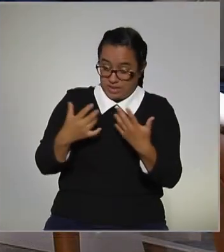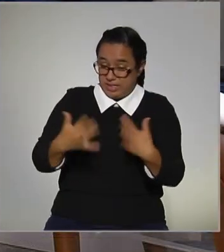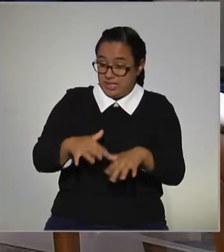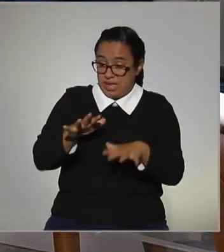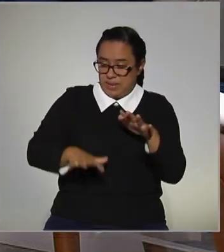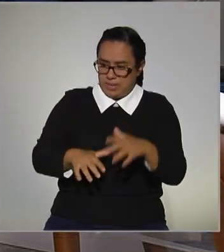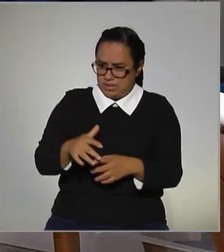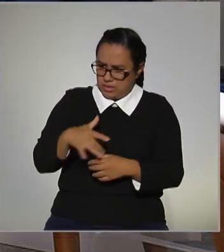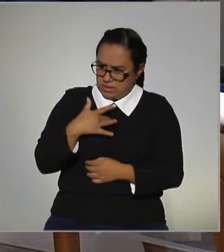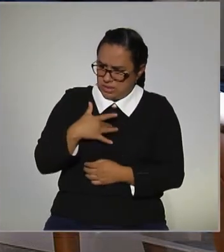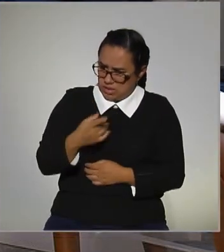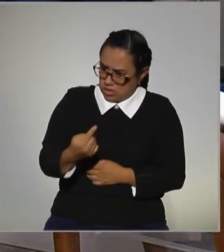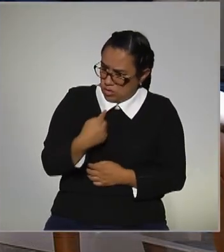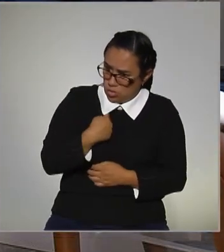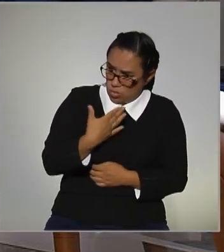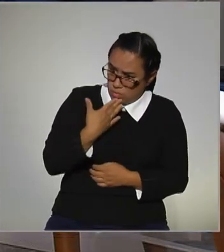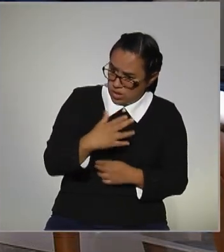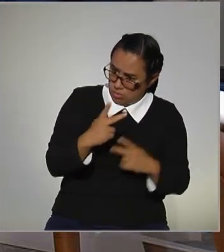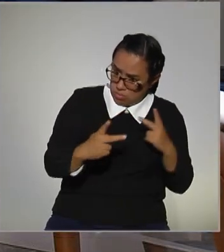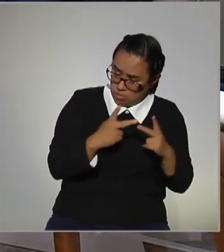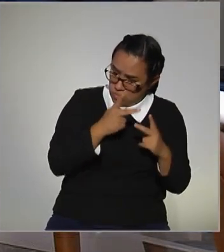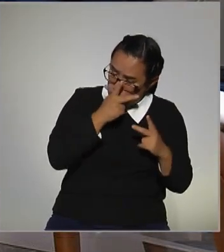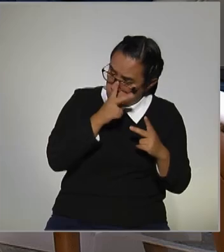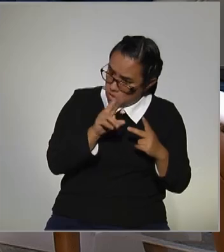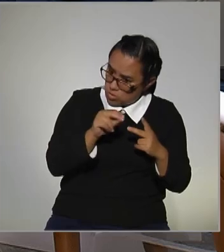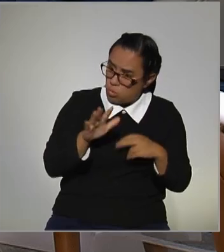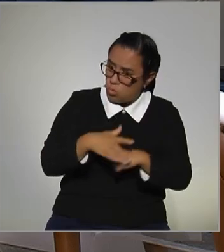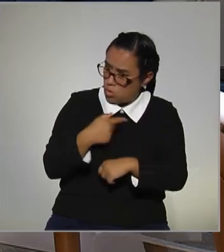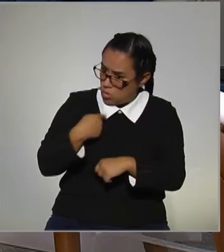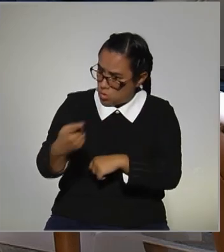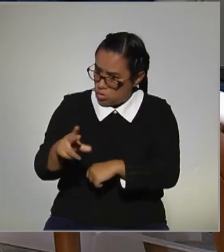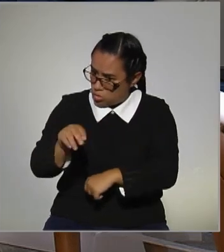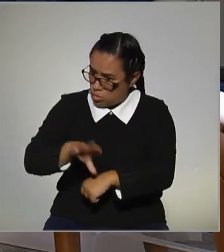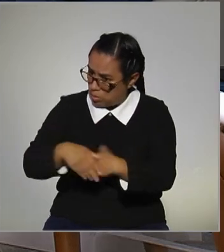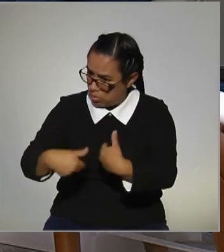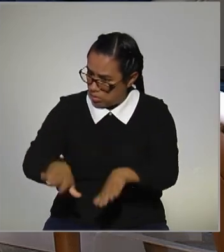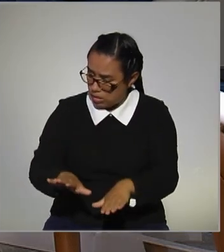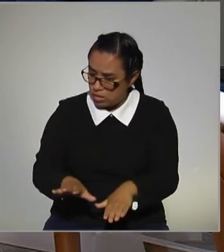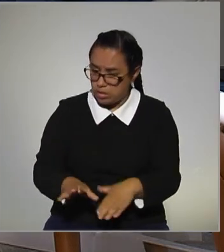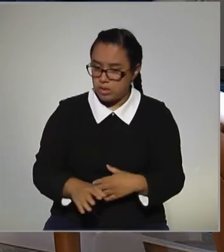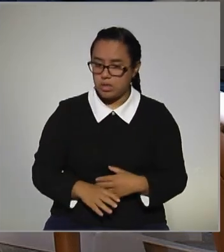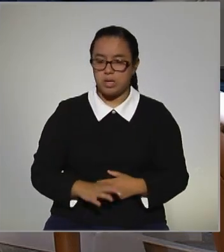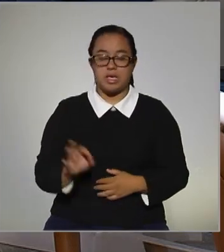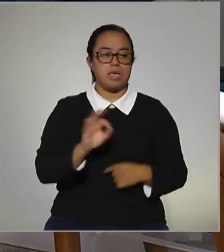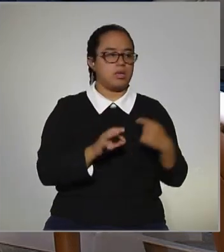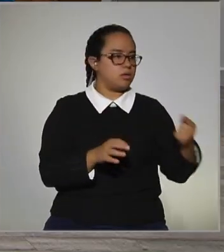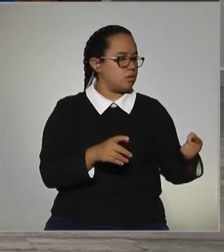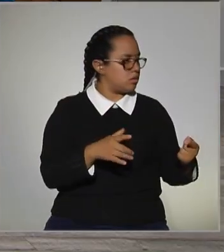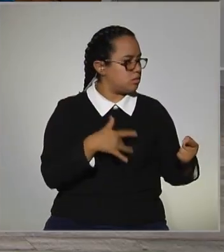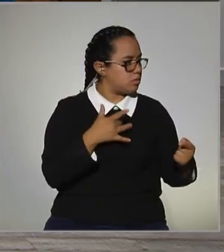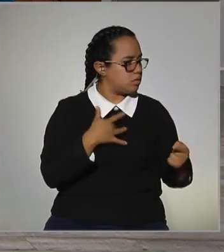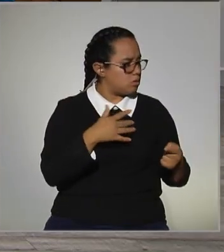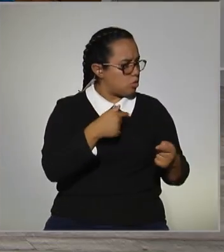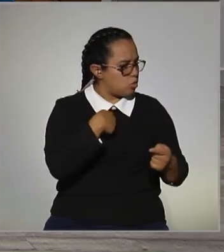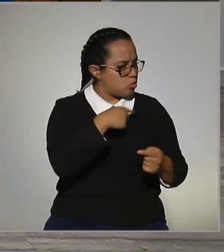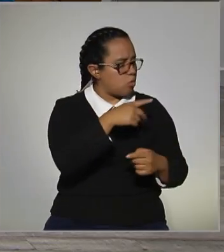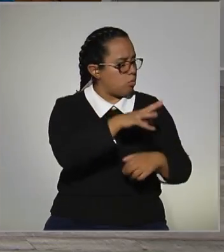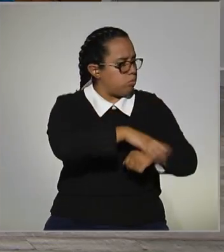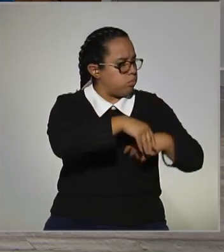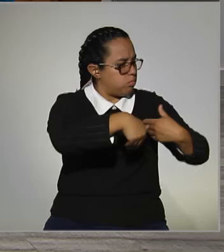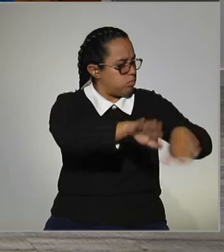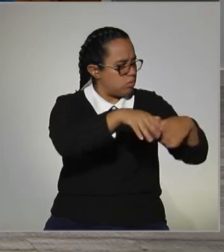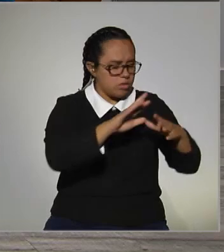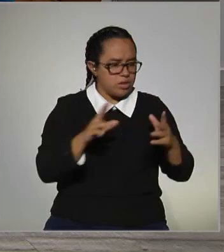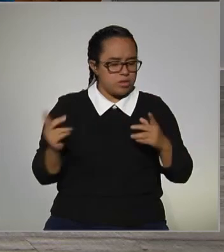sientes que yo no fui el papá perfecto porque no te daba permiso. Y el de al lado puede ser, híjole, tú sientes que no fui perfecto porque te di permiso para